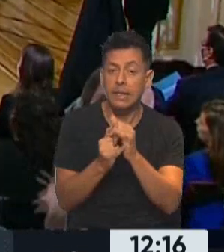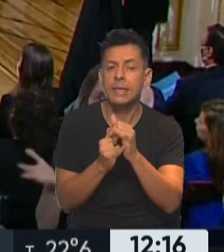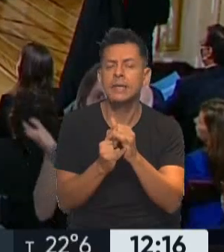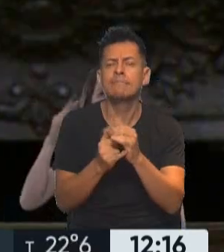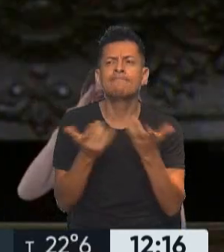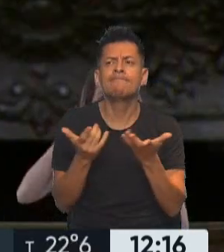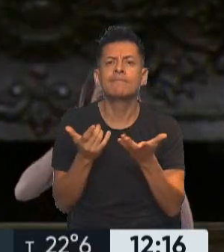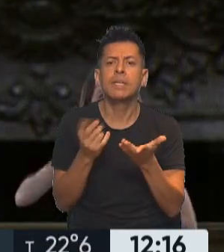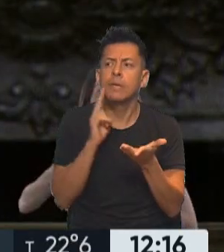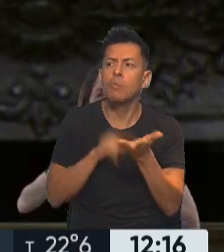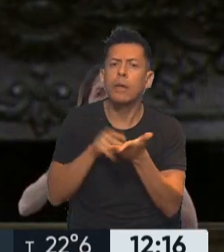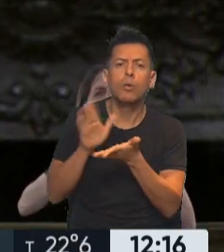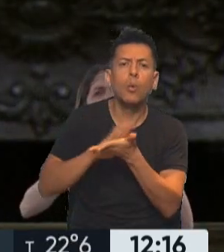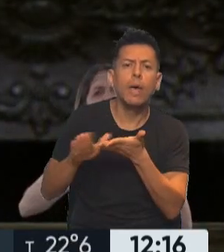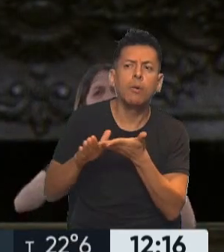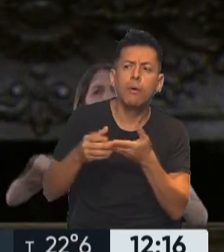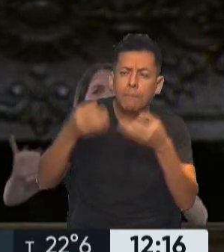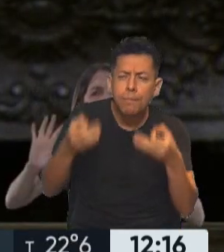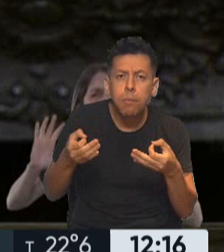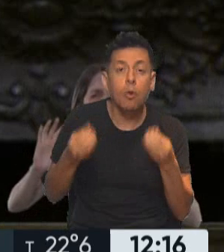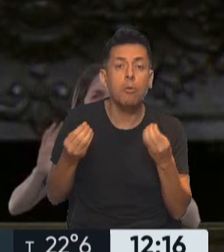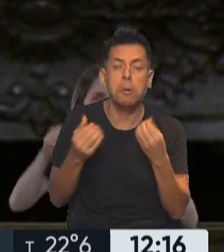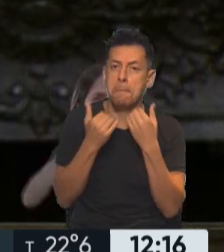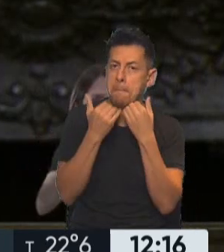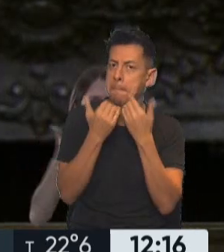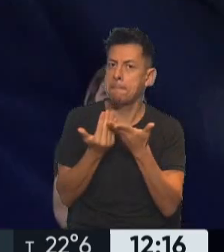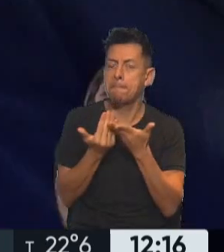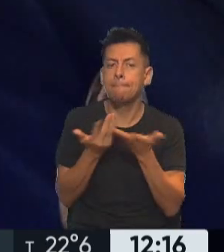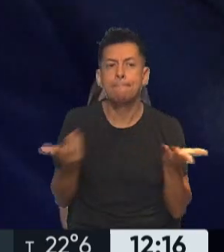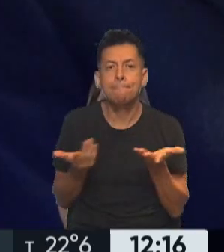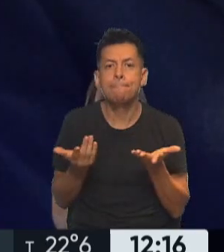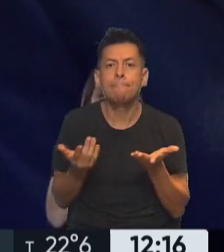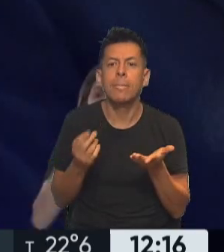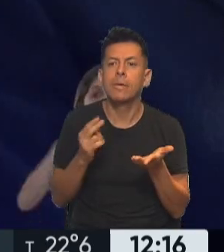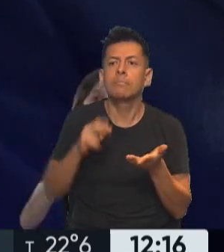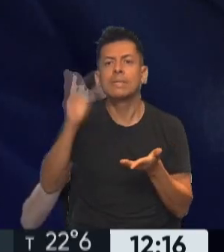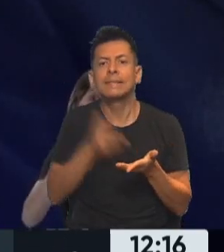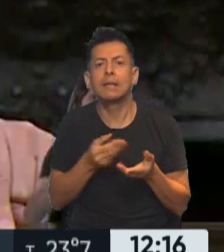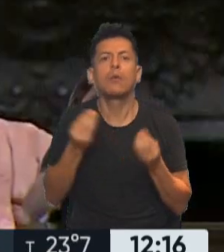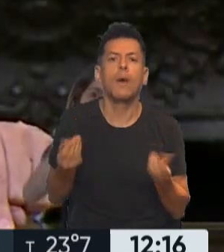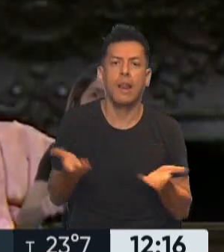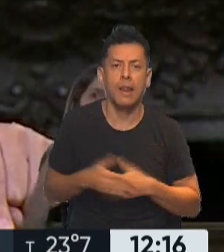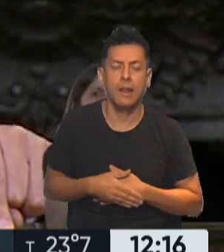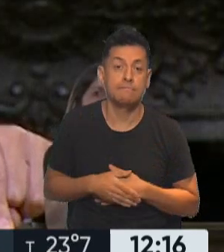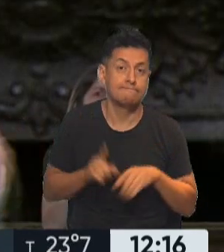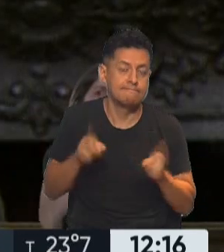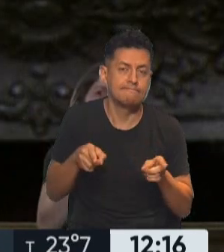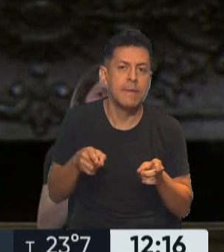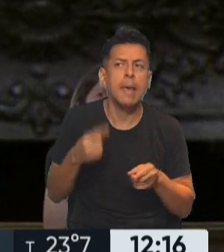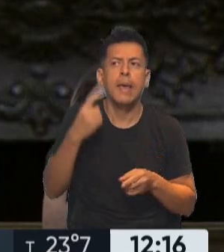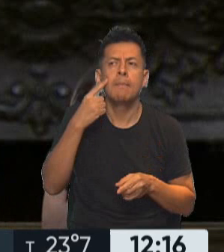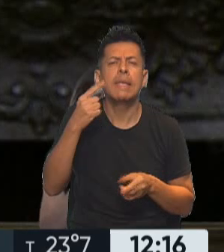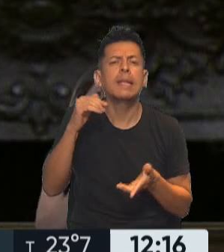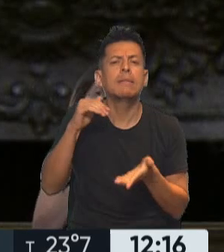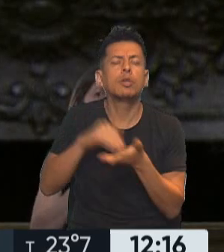precisiones sobre cómo va a funcionar este impuesto, qué tasa va a tener. Y además de que se ponen esos 1.000 millones de